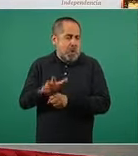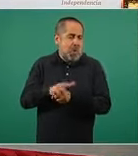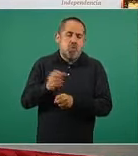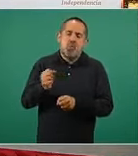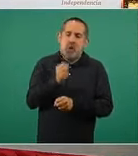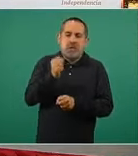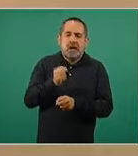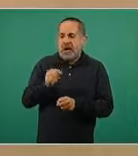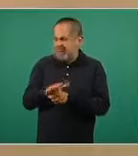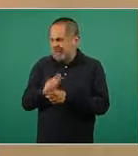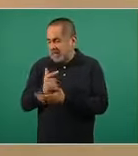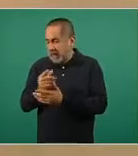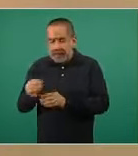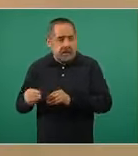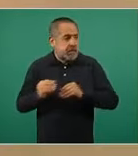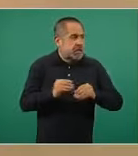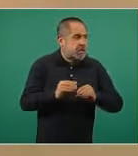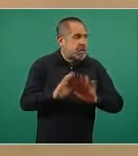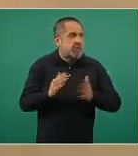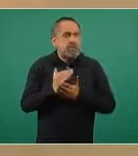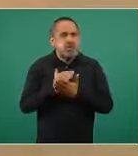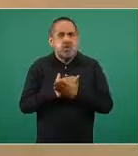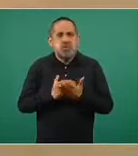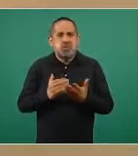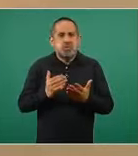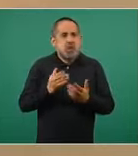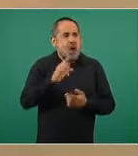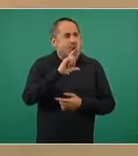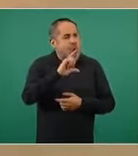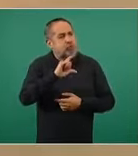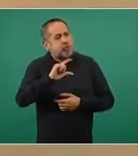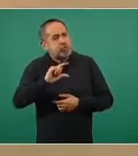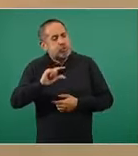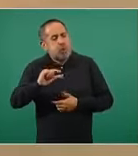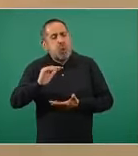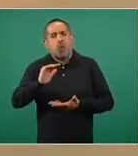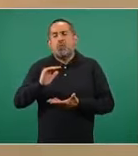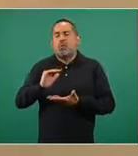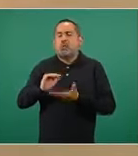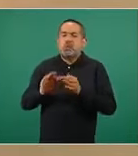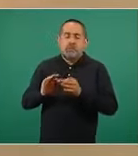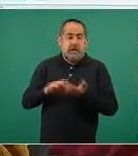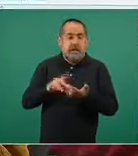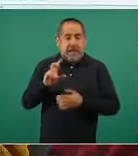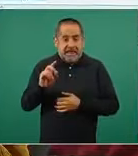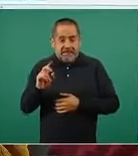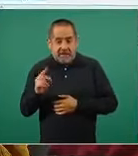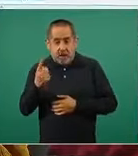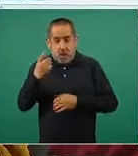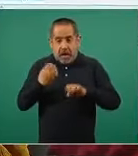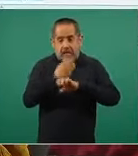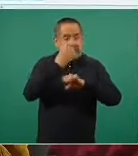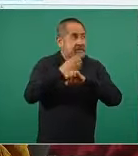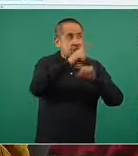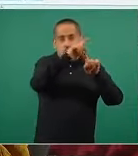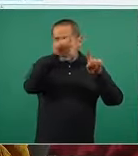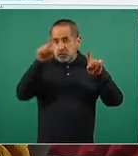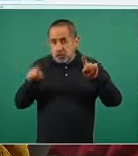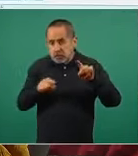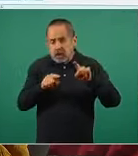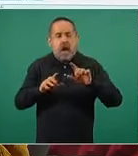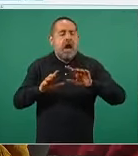primer gráfico, han disminuido notablemente, y entonces es claramente evidente que 31 entidades federativas ya se